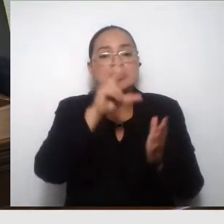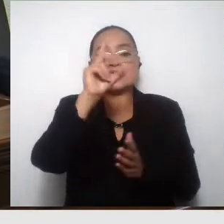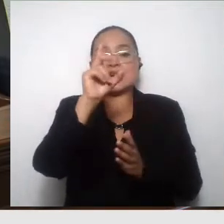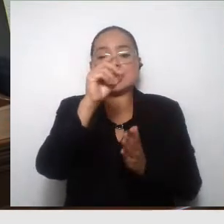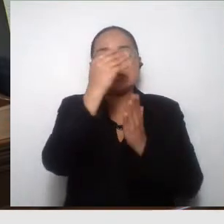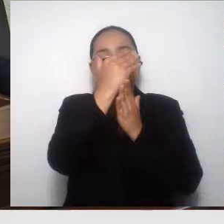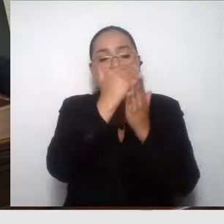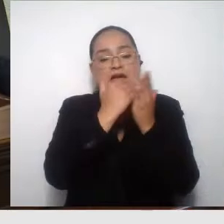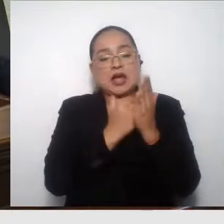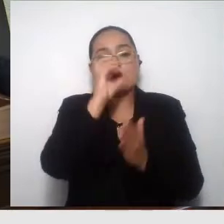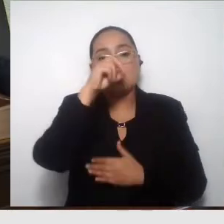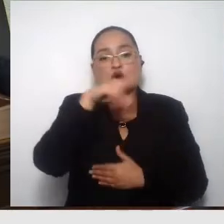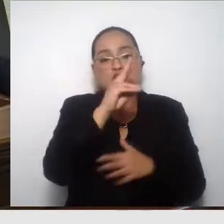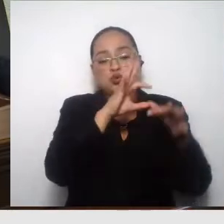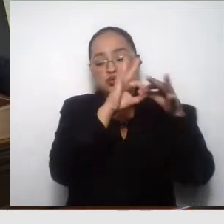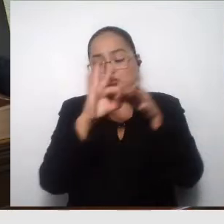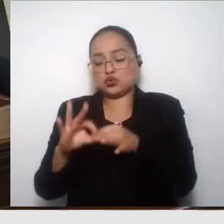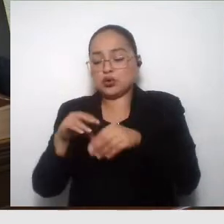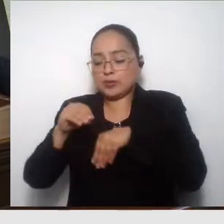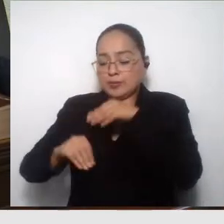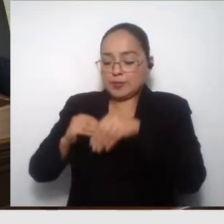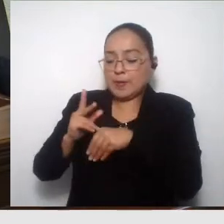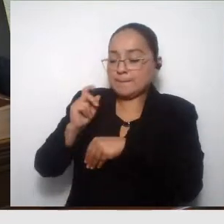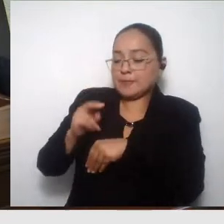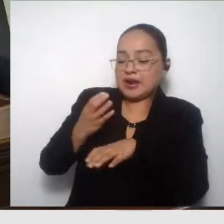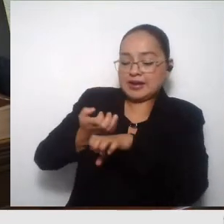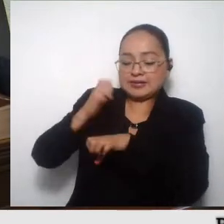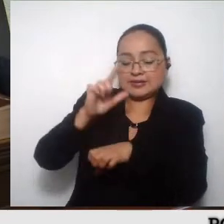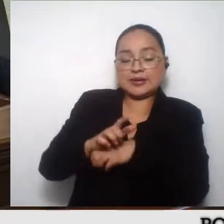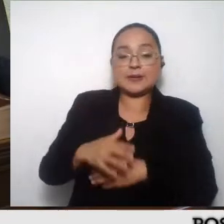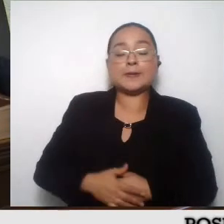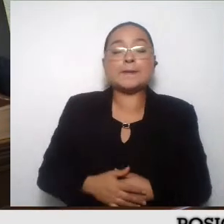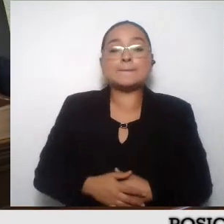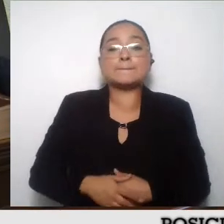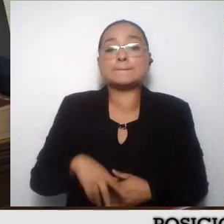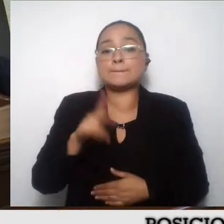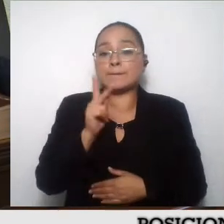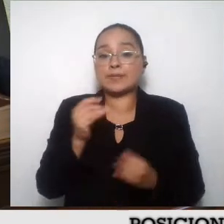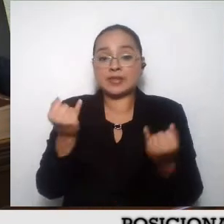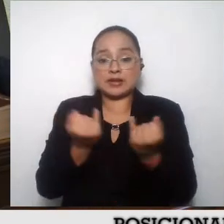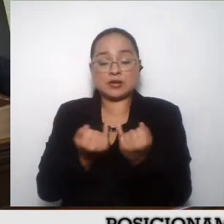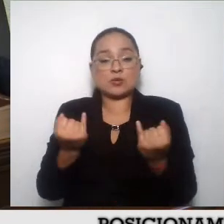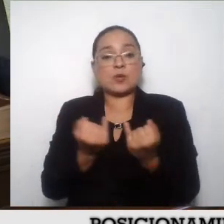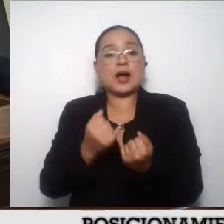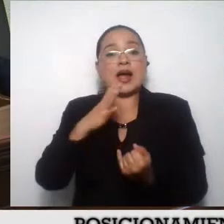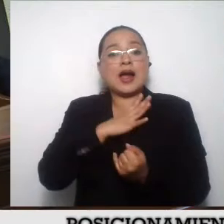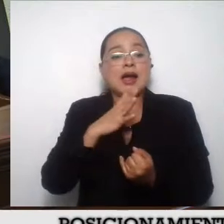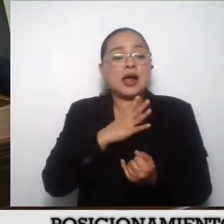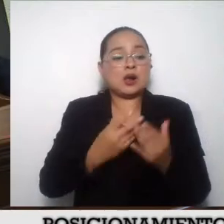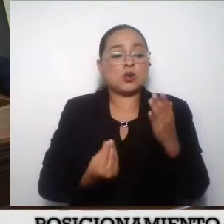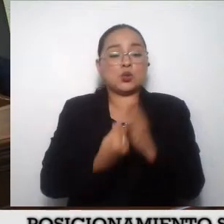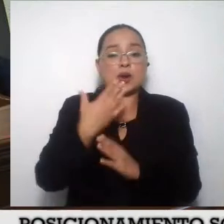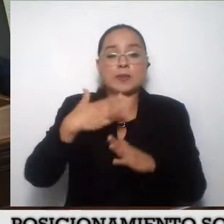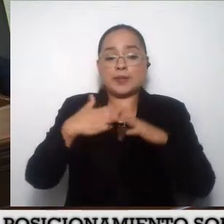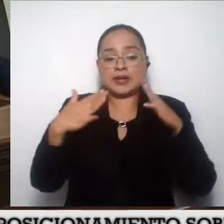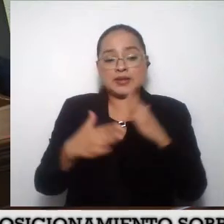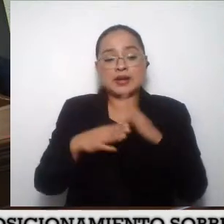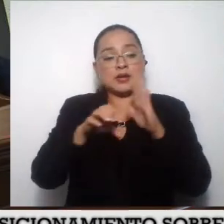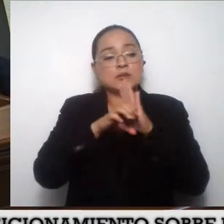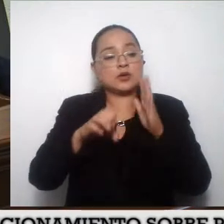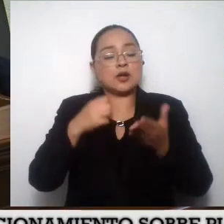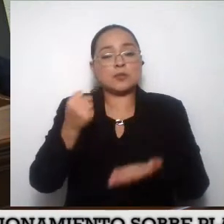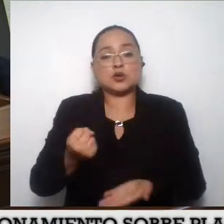de las Naciones Unidas, pero además que aplica herramientas muy importantes como el presupuesto basado